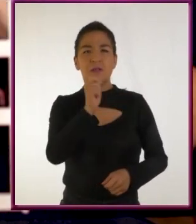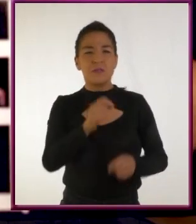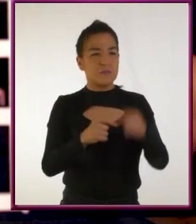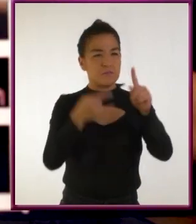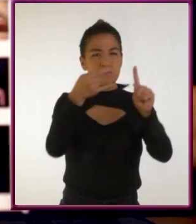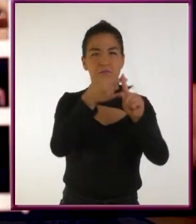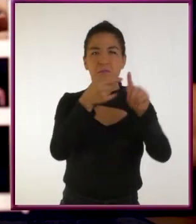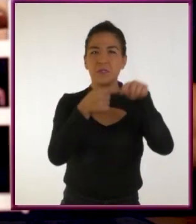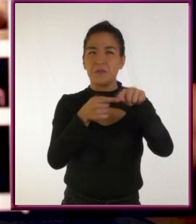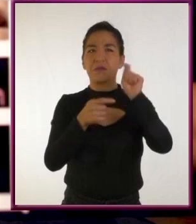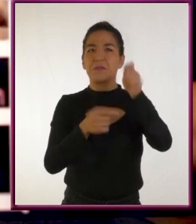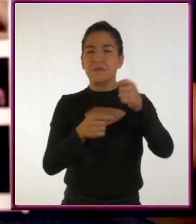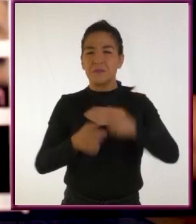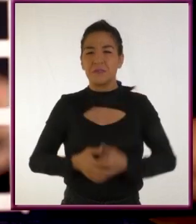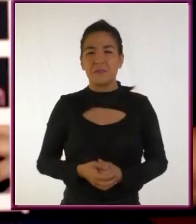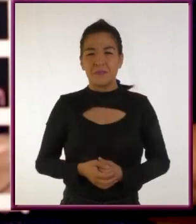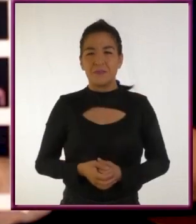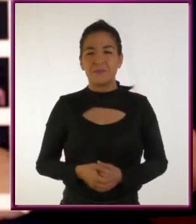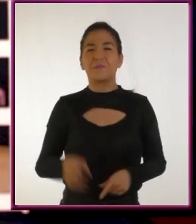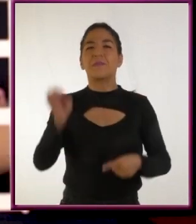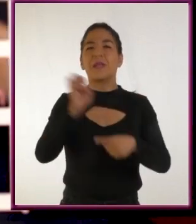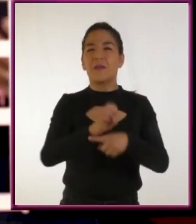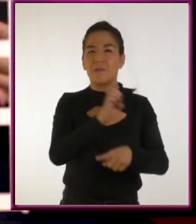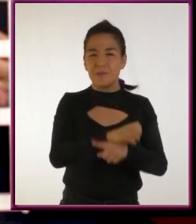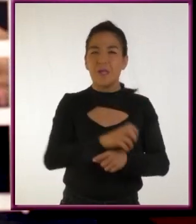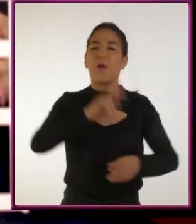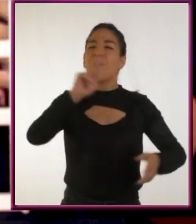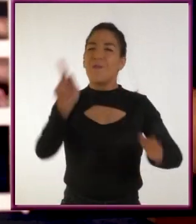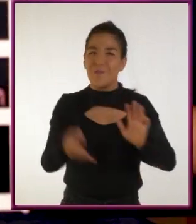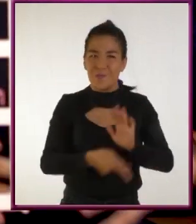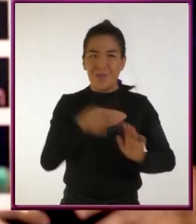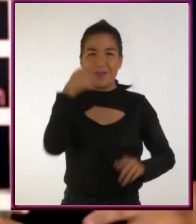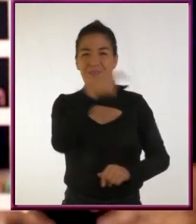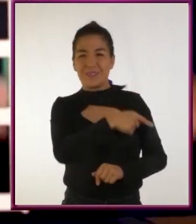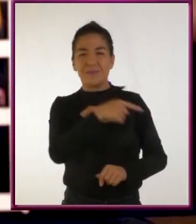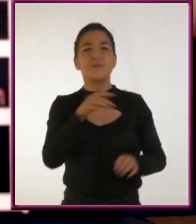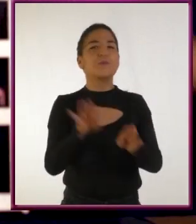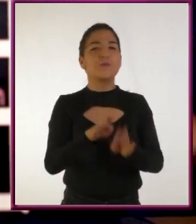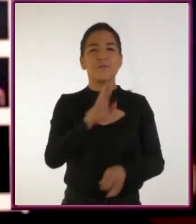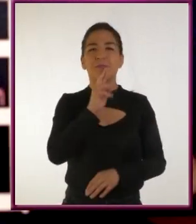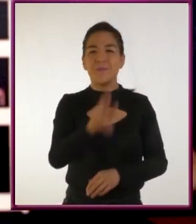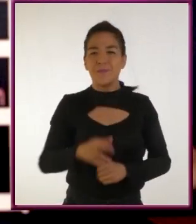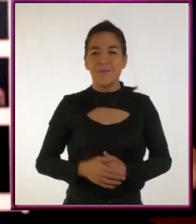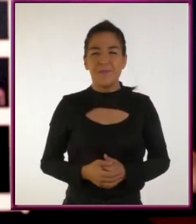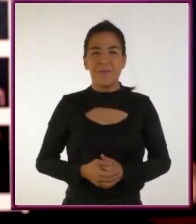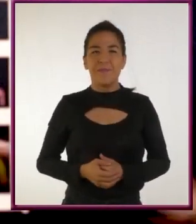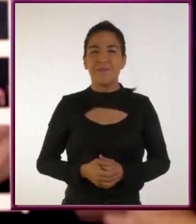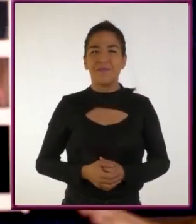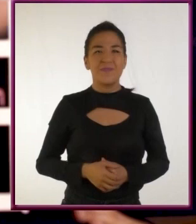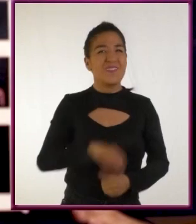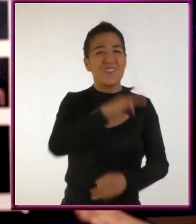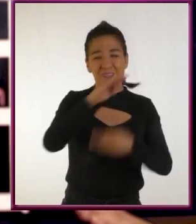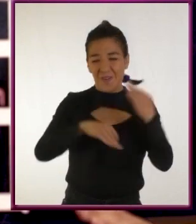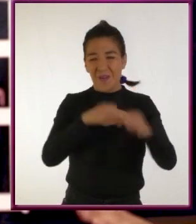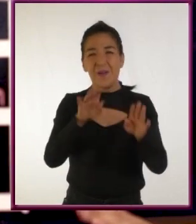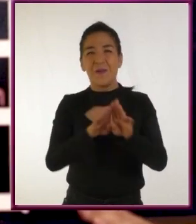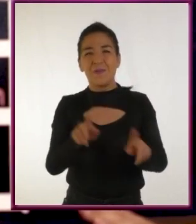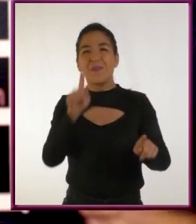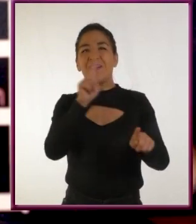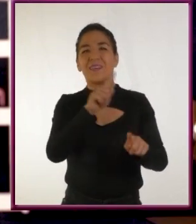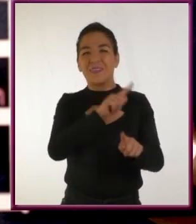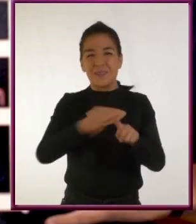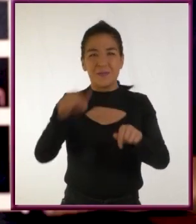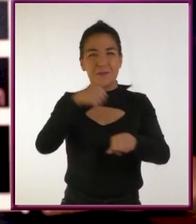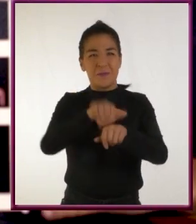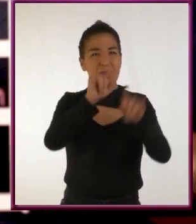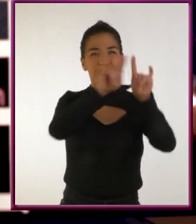están únicos en la celda. Ok. Entonces vamos a tener que repetir esta operación en todas las celdas